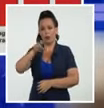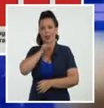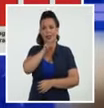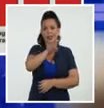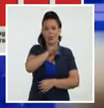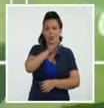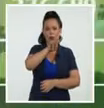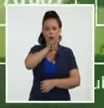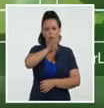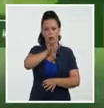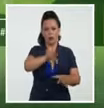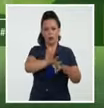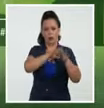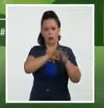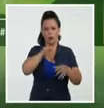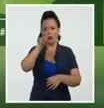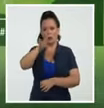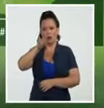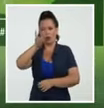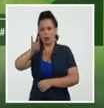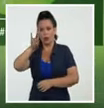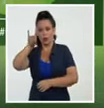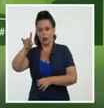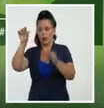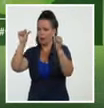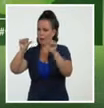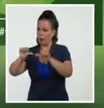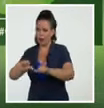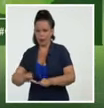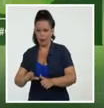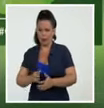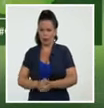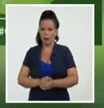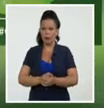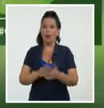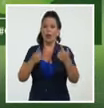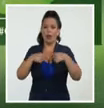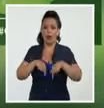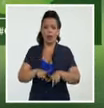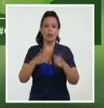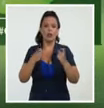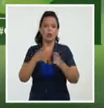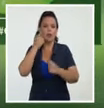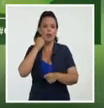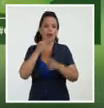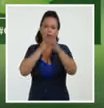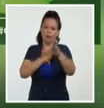reportados en estado crítico y 199 graves. La situación reclama de mayor disciplina y